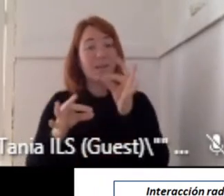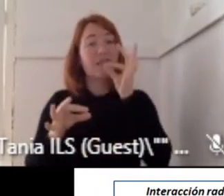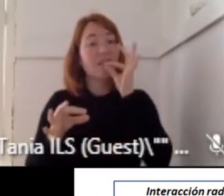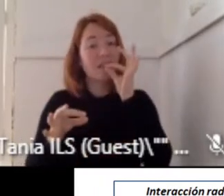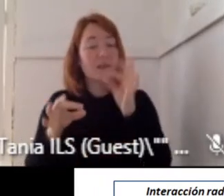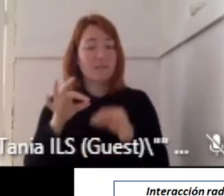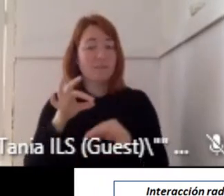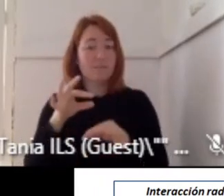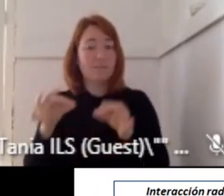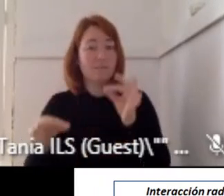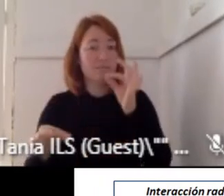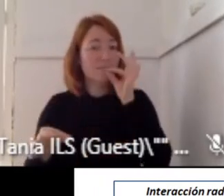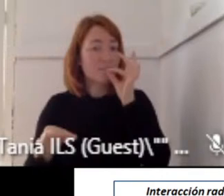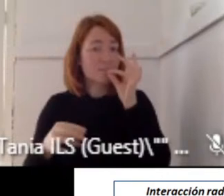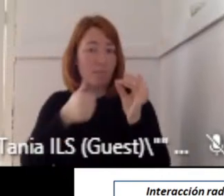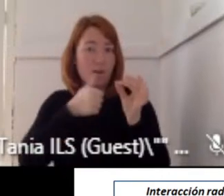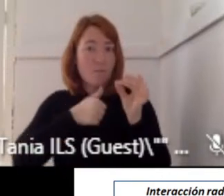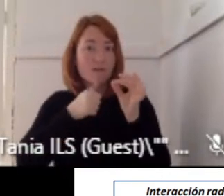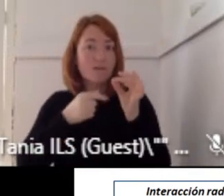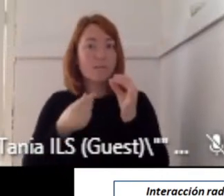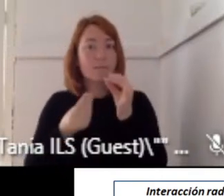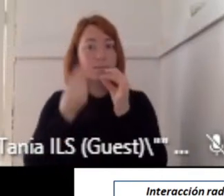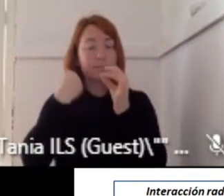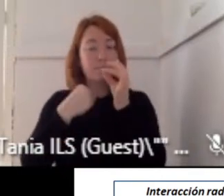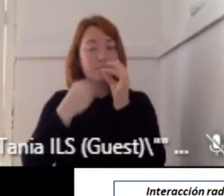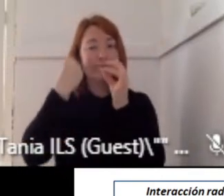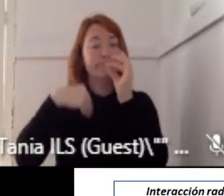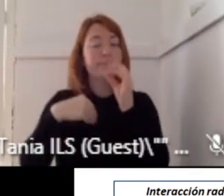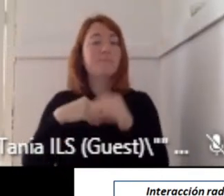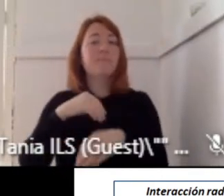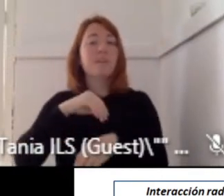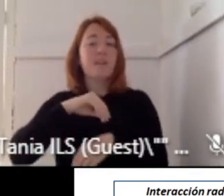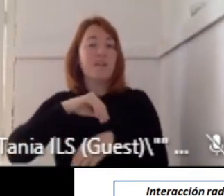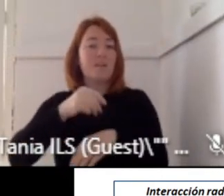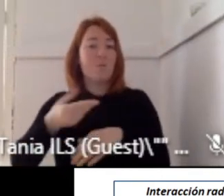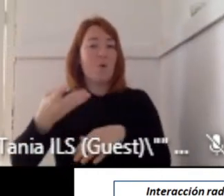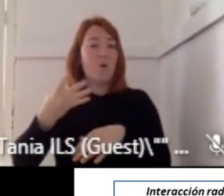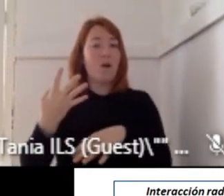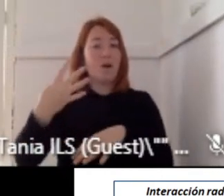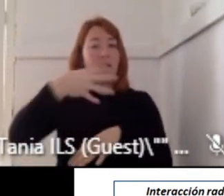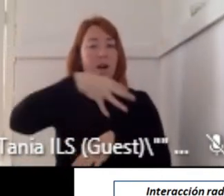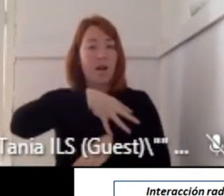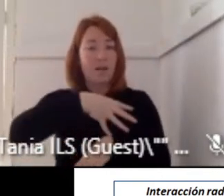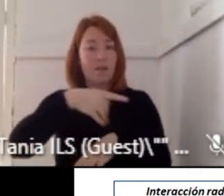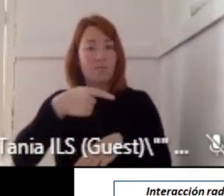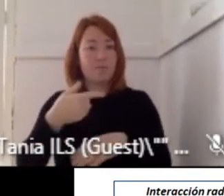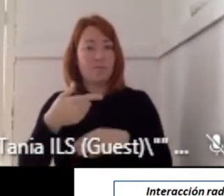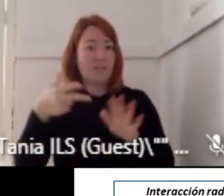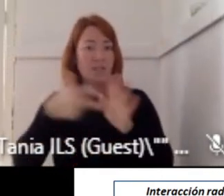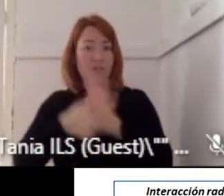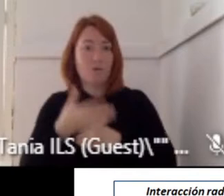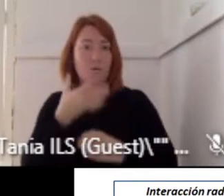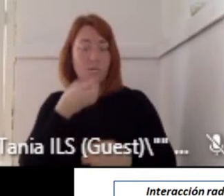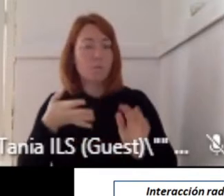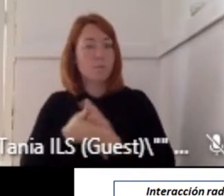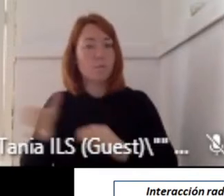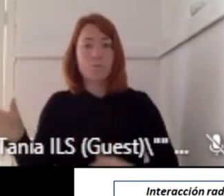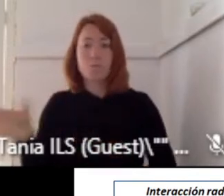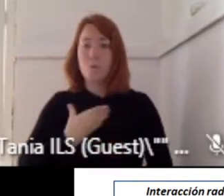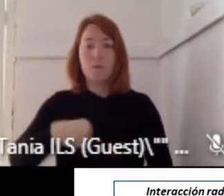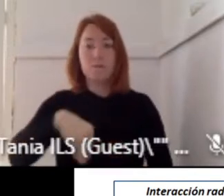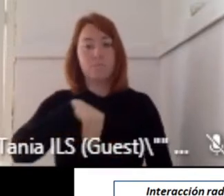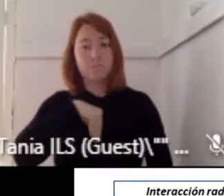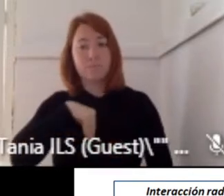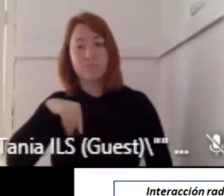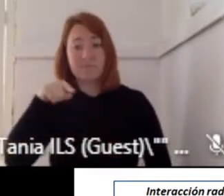tragaban un poco de radio. Y es una historia muy triste porque se murieron todas y su caso tuvo un gran impacto en las leyes de derecho